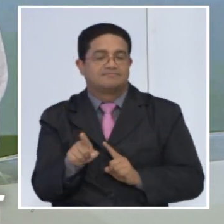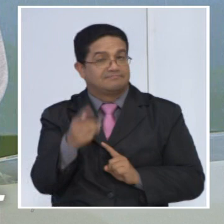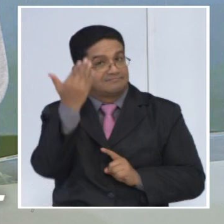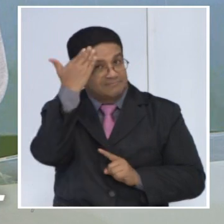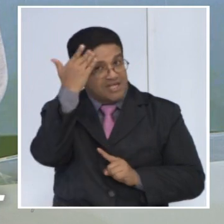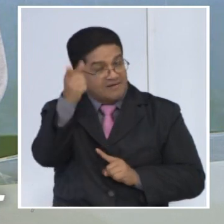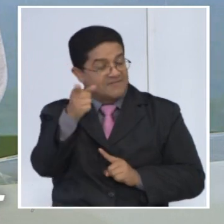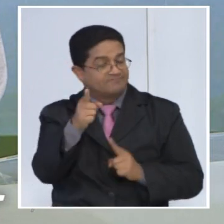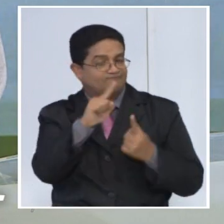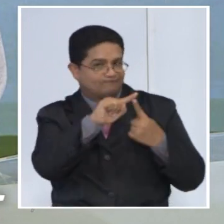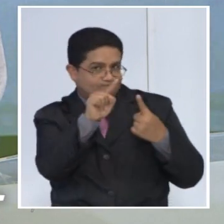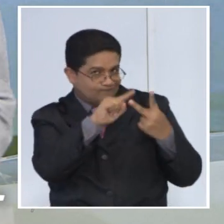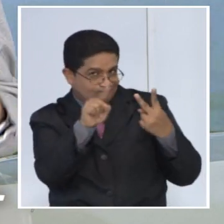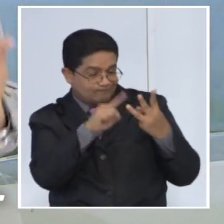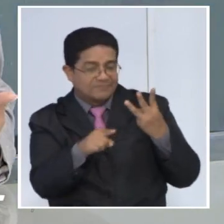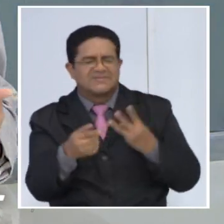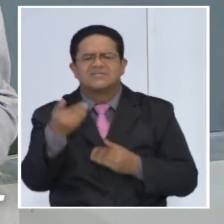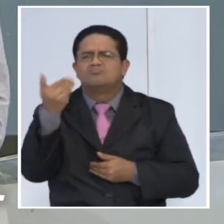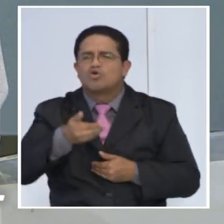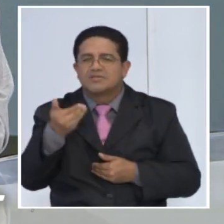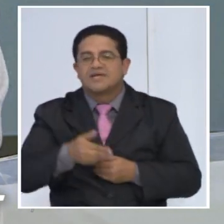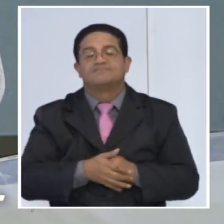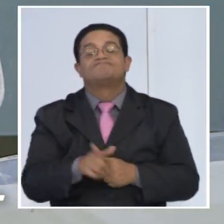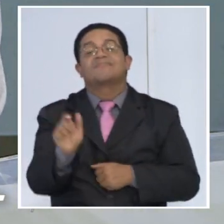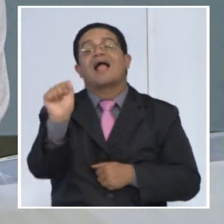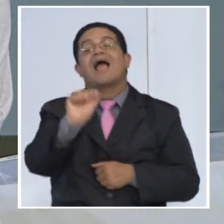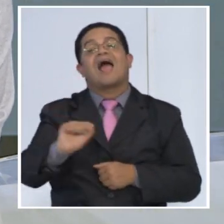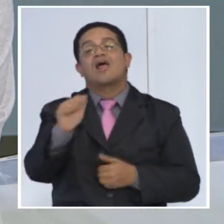tomar las medidas de bioseguridad es importante. En nuestras cuentas,